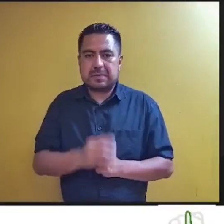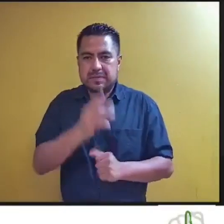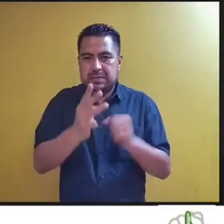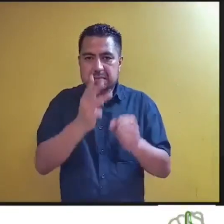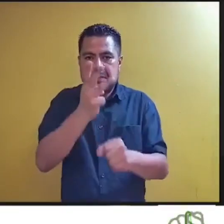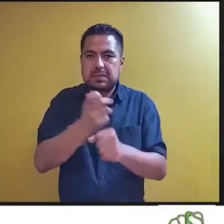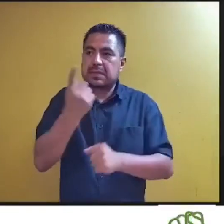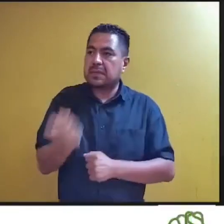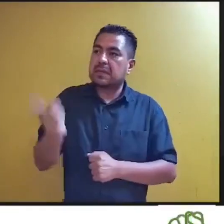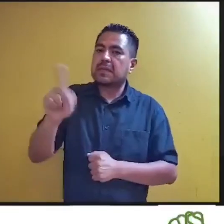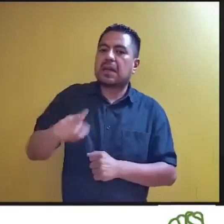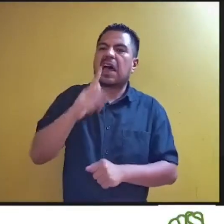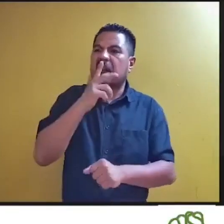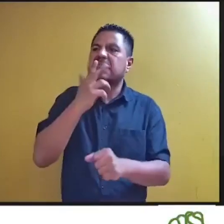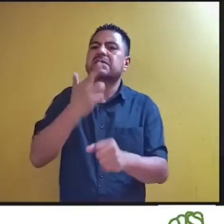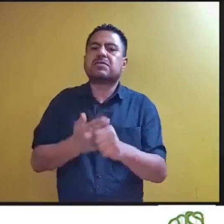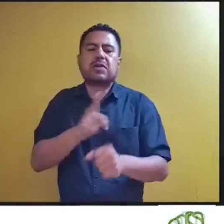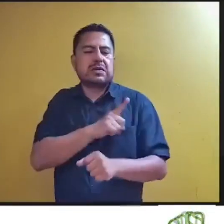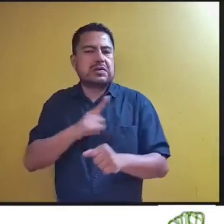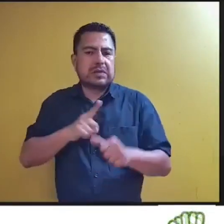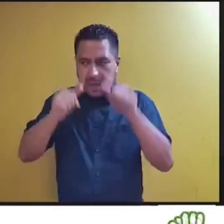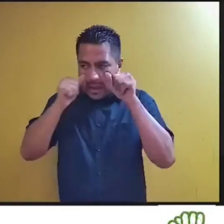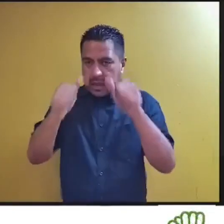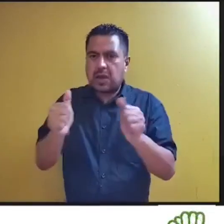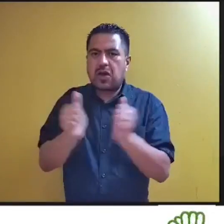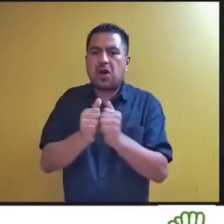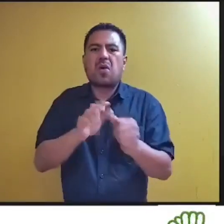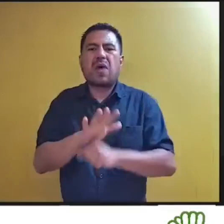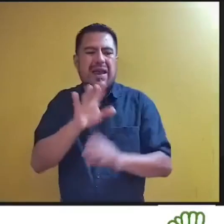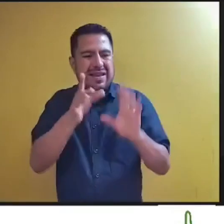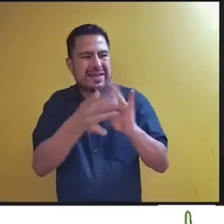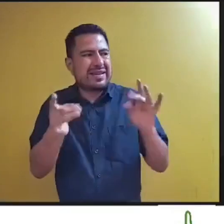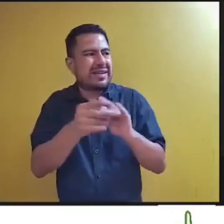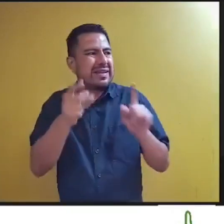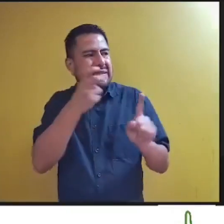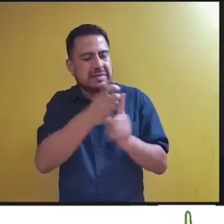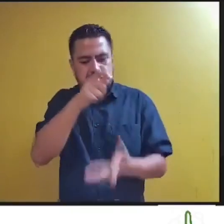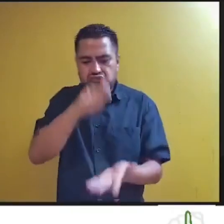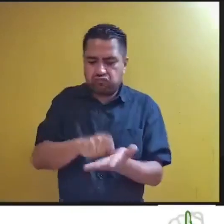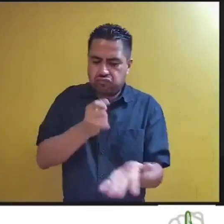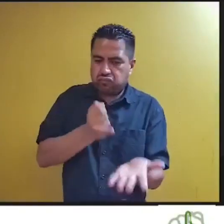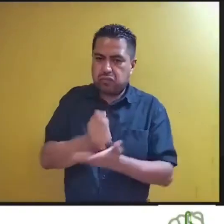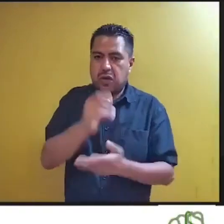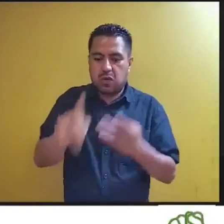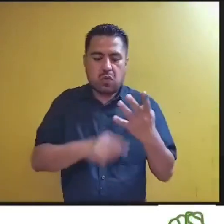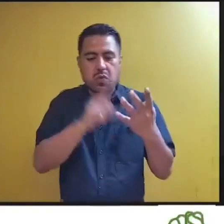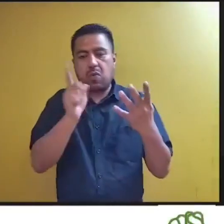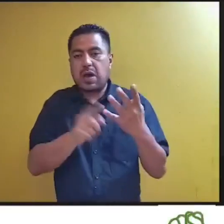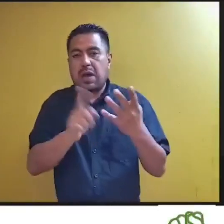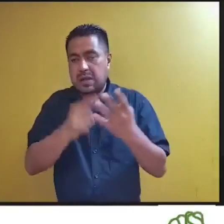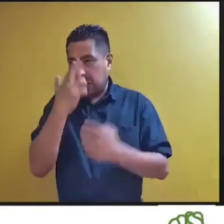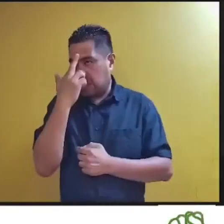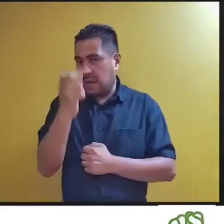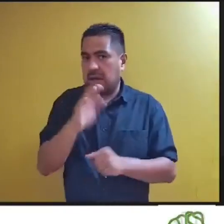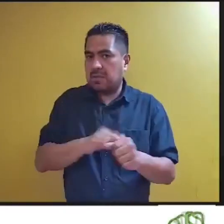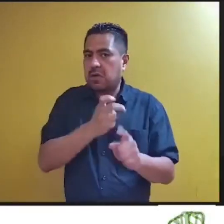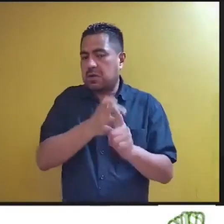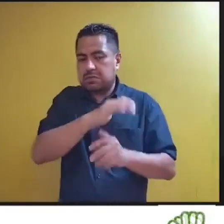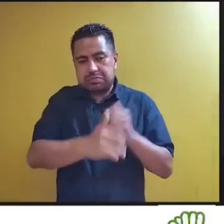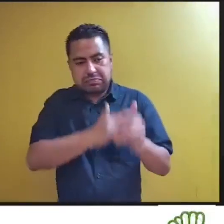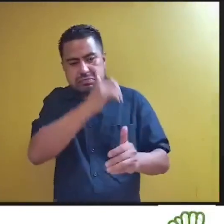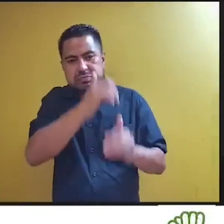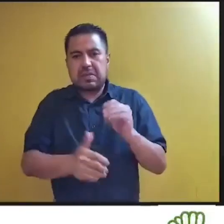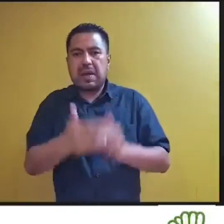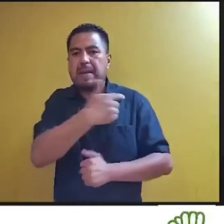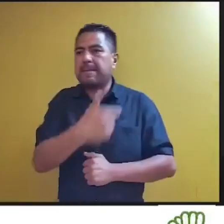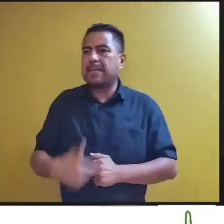Tercero, se ordena a la autoridad responsable atender en sus términos los efectos precisados en esta sentencia. Cuarto, por lo razonado en la sentencia, se conmina la presidenta